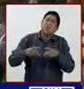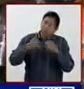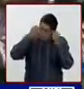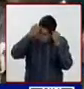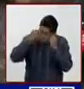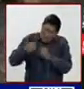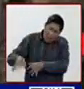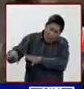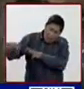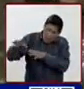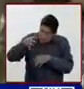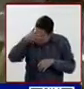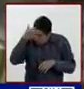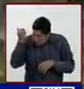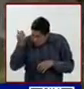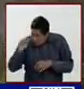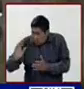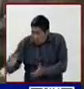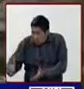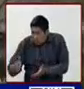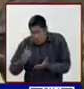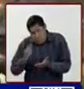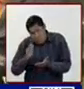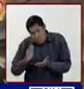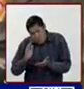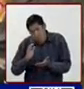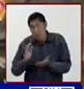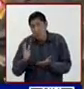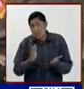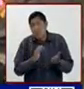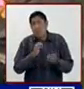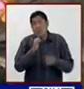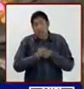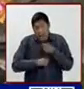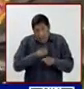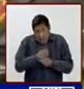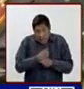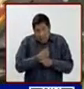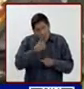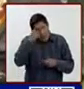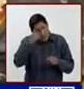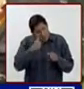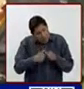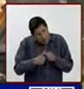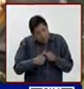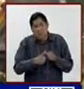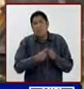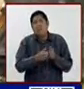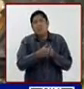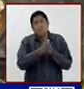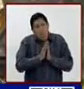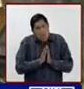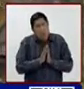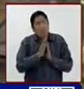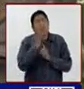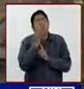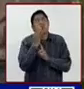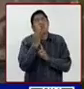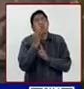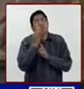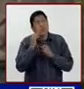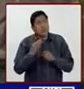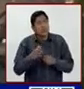y que les ha dado un lugar, un espacio para que cada año también les pueda rendir culto, homenaje, se hacen pedidos, se hacen veladas.